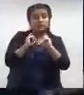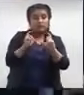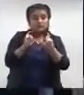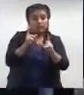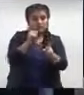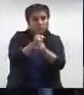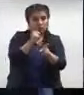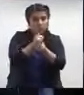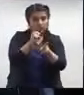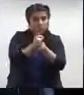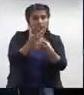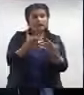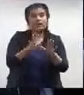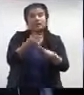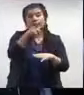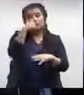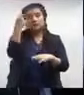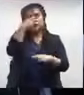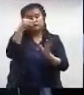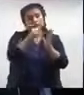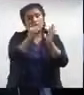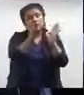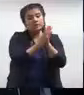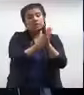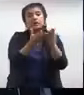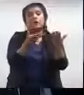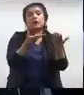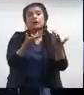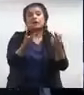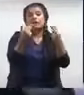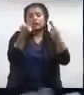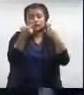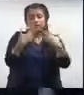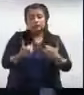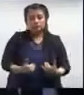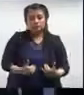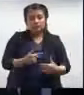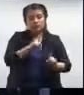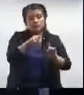adecuada ejecución y aplicación de la gestión de recursos humanos